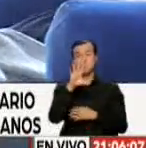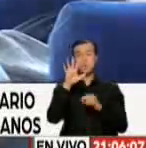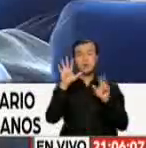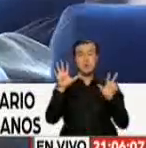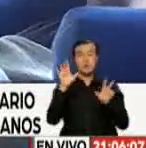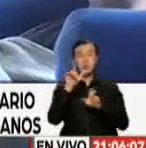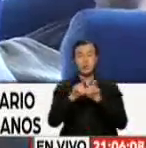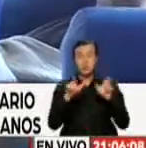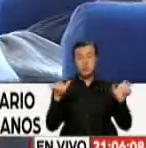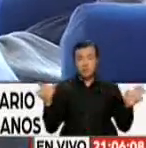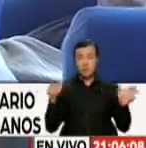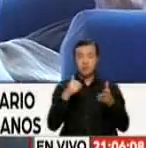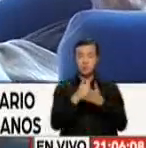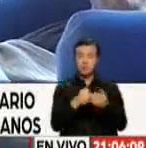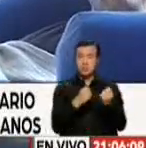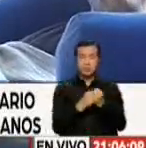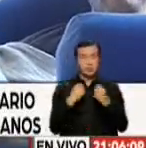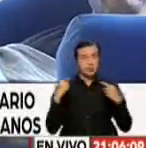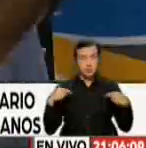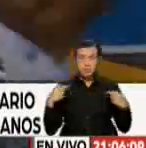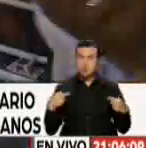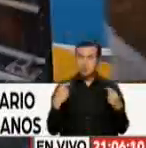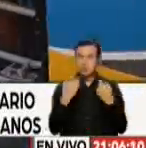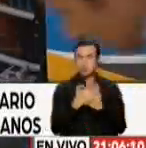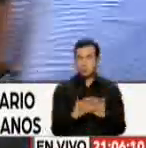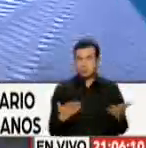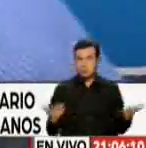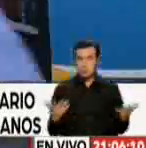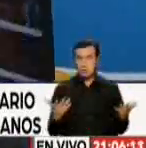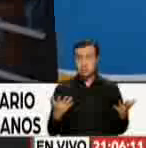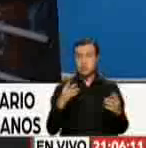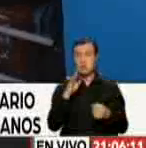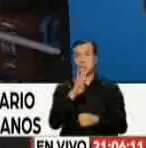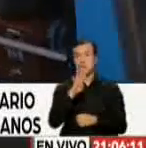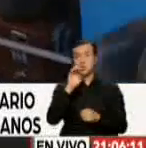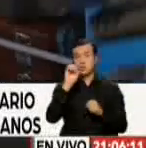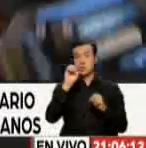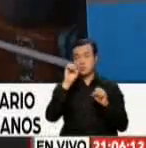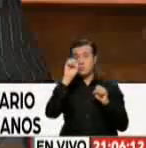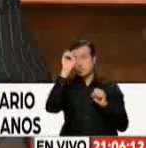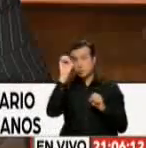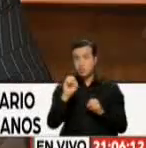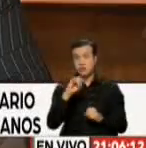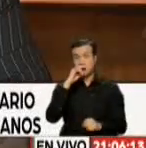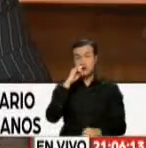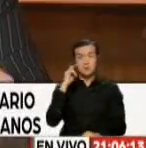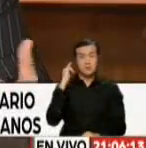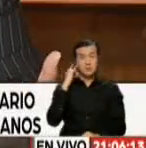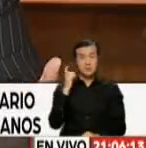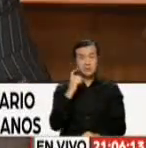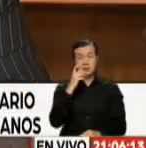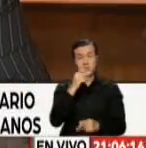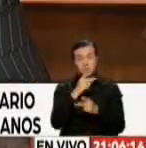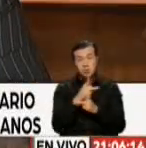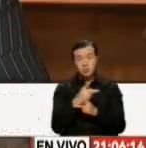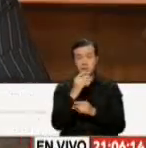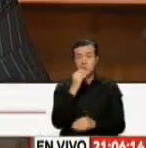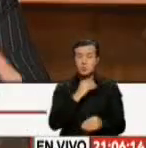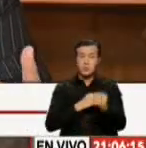258 personas reciben ayuda diariamente. De esta cifra, el 40% son niños. Cuidados,